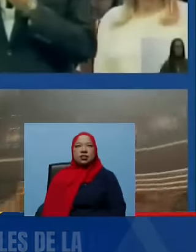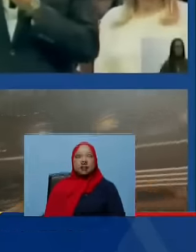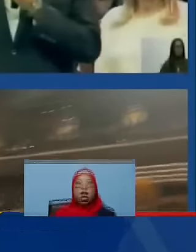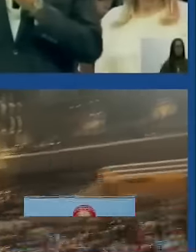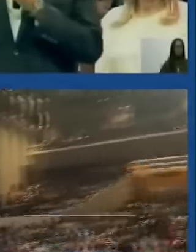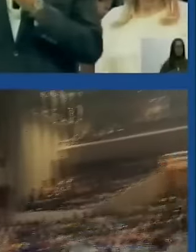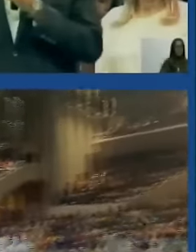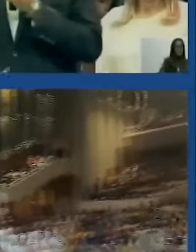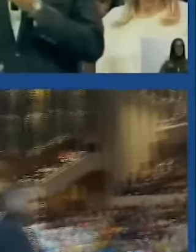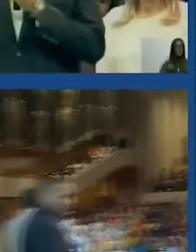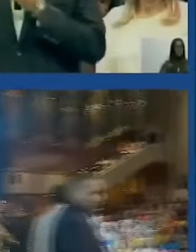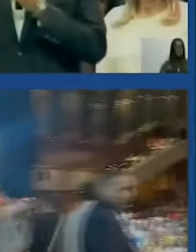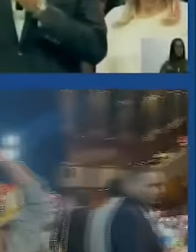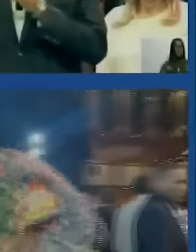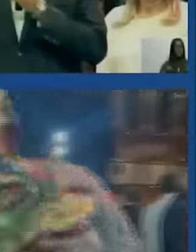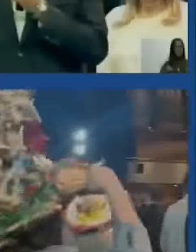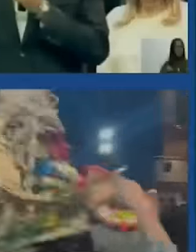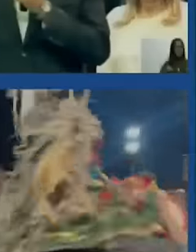Esto